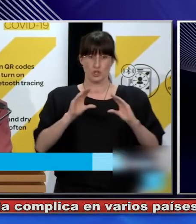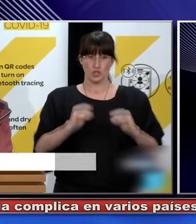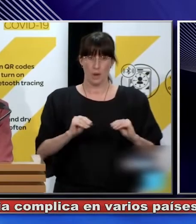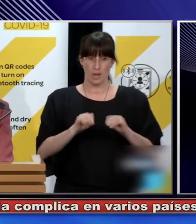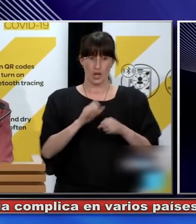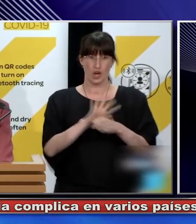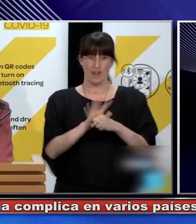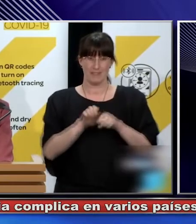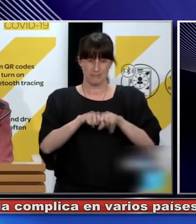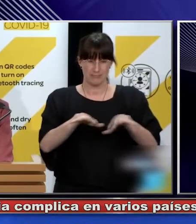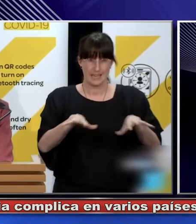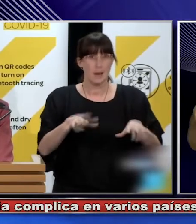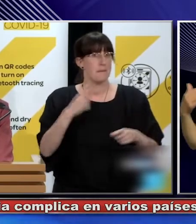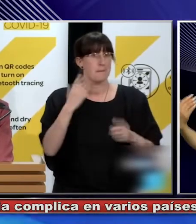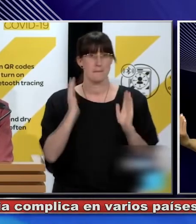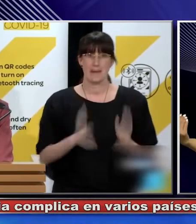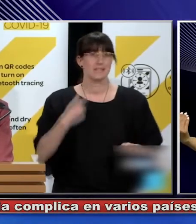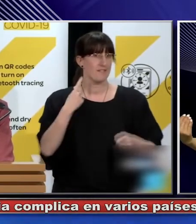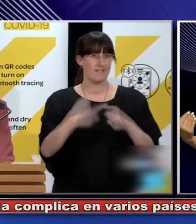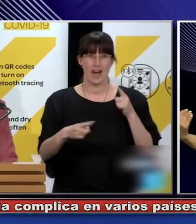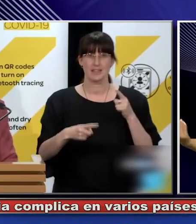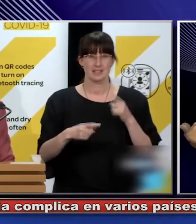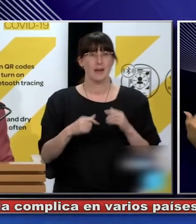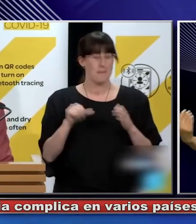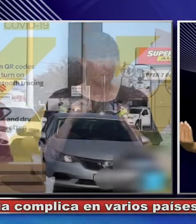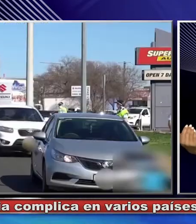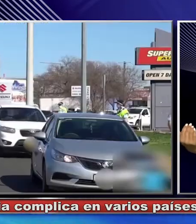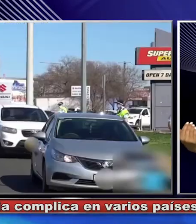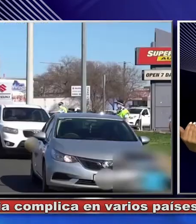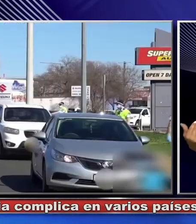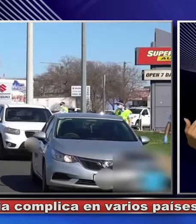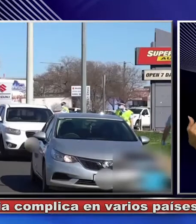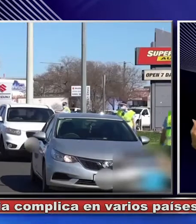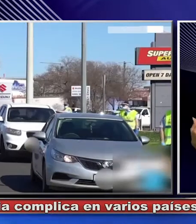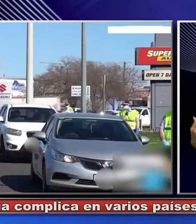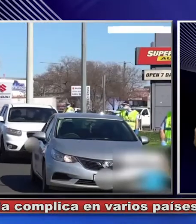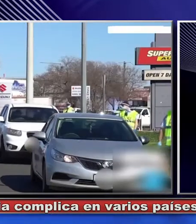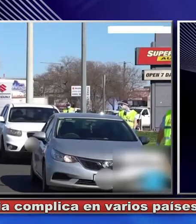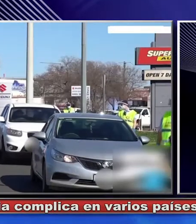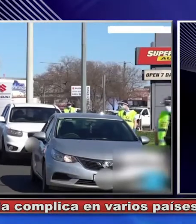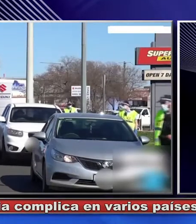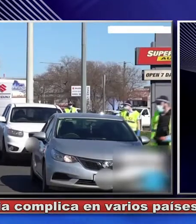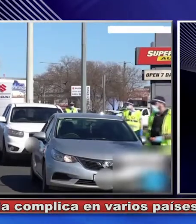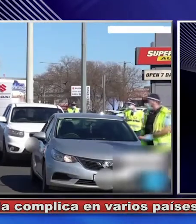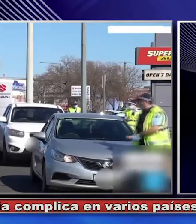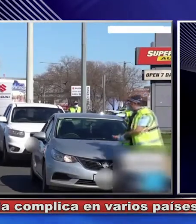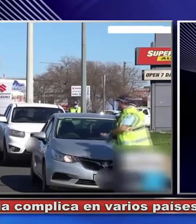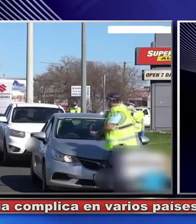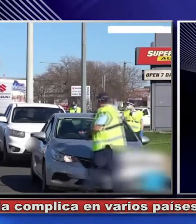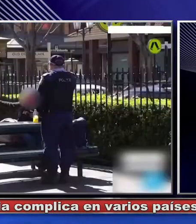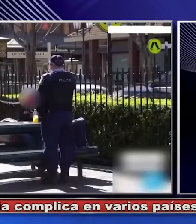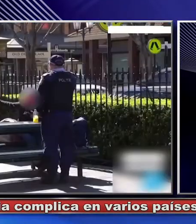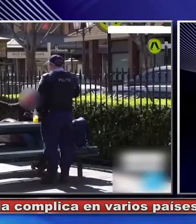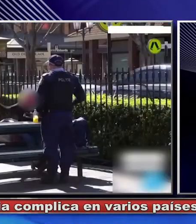los residentes no se las veces que están en otros lugares en otras partes del mundo van a poder ingresar aquellos que están en Australia